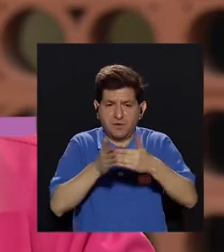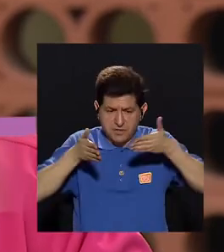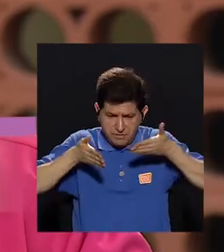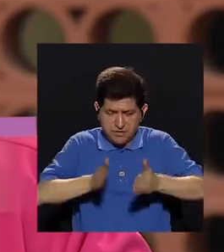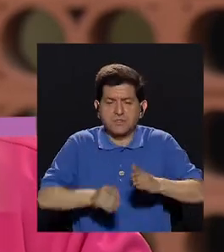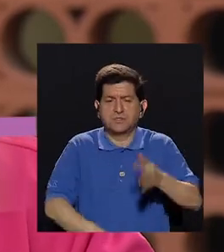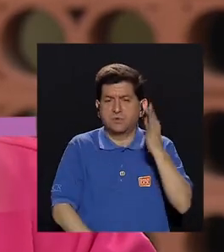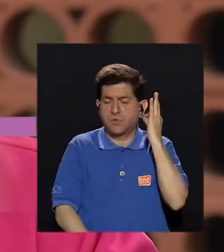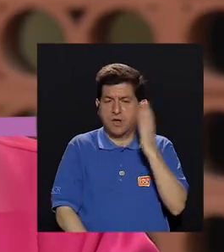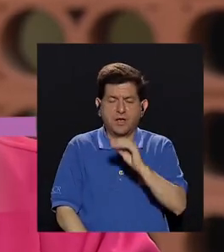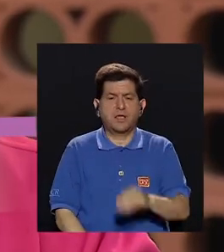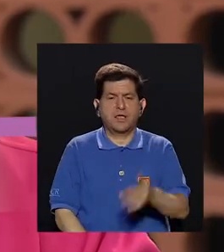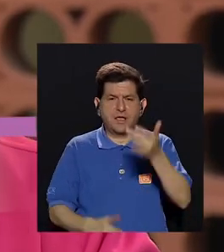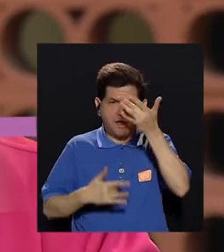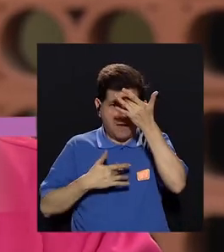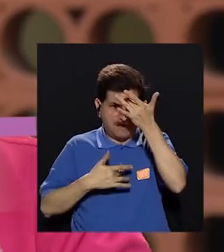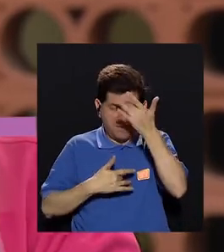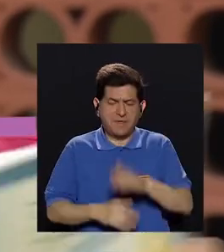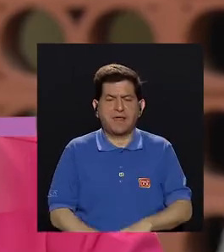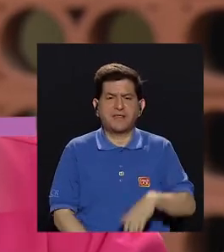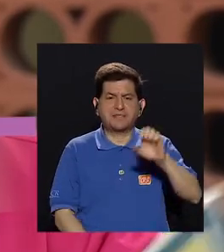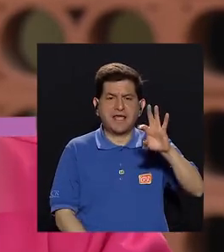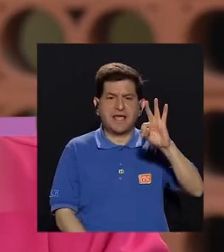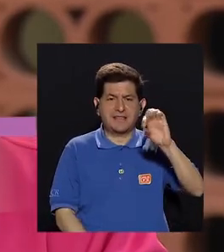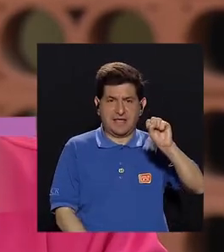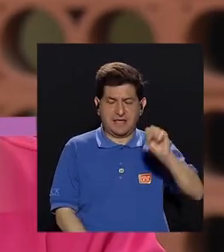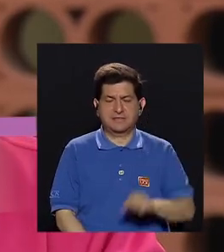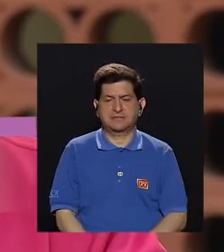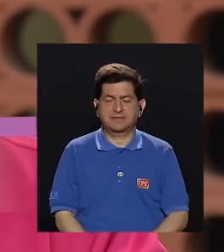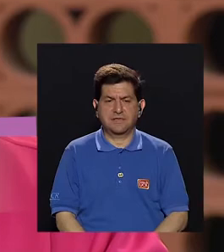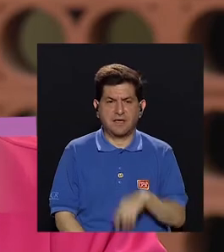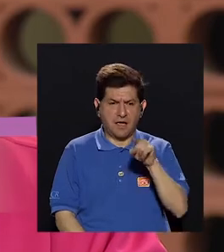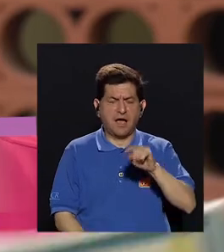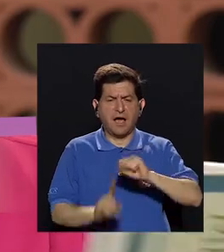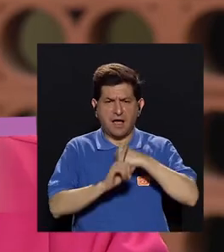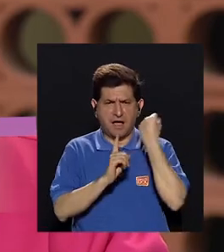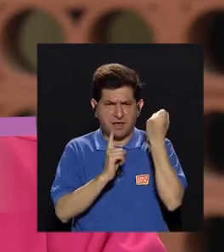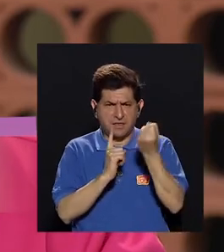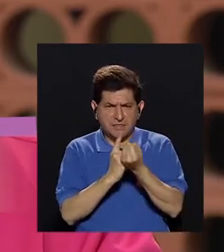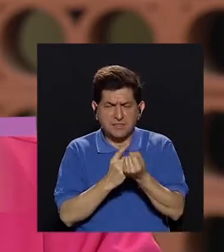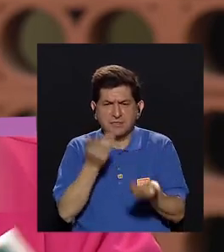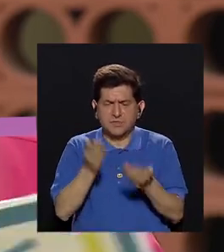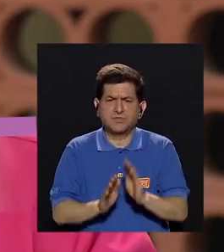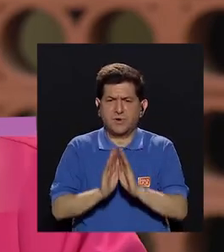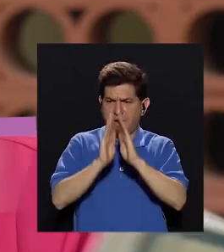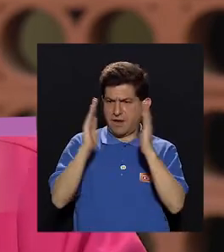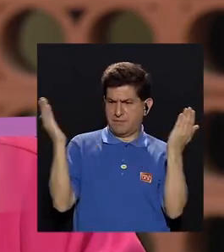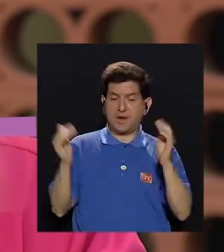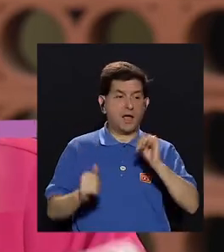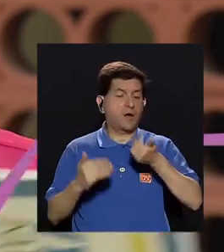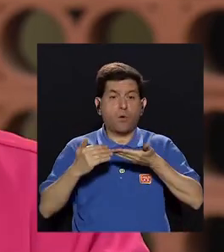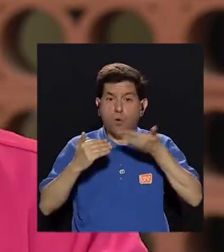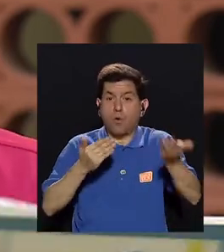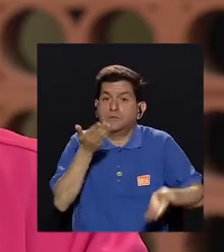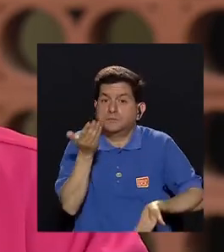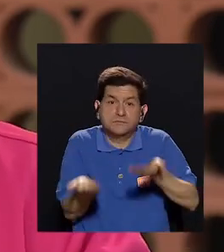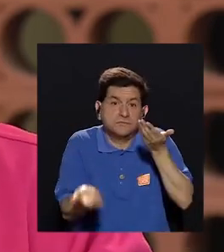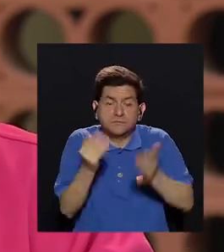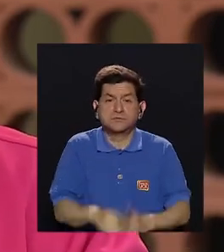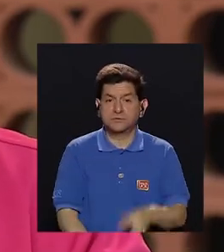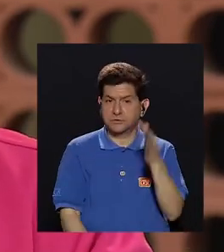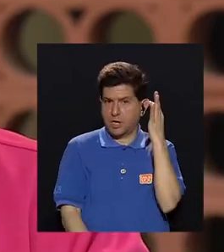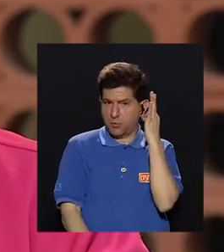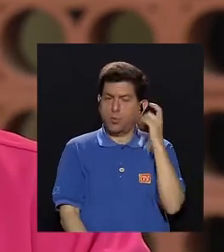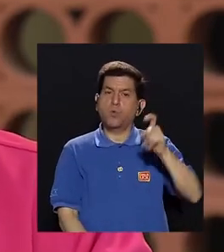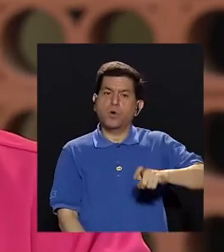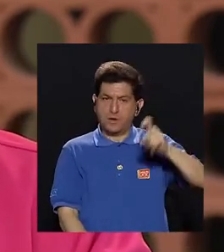con infecciones de transmisión sexual, ¿verdad? Y esto pues nos amplía el panorama que hay muchas otras cosas por las cuales la